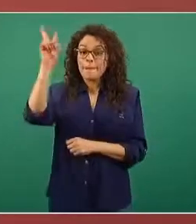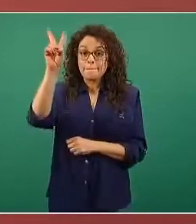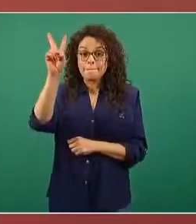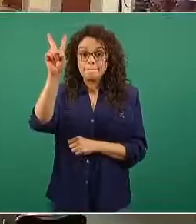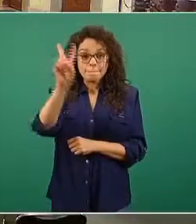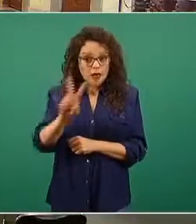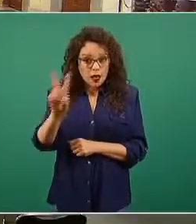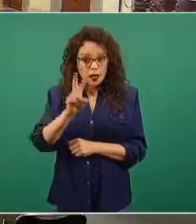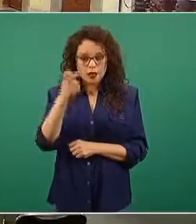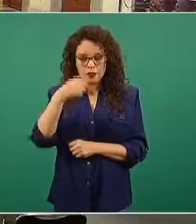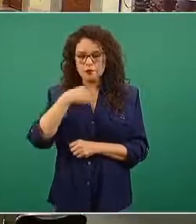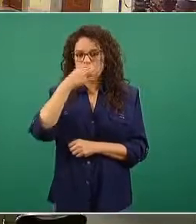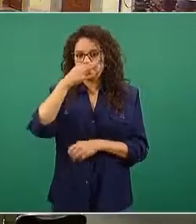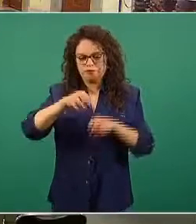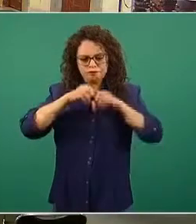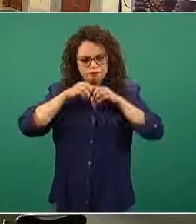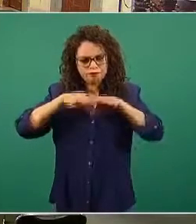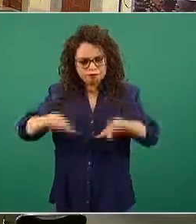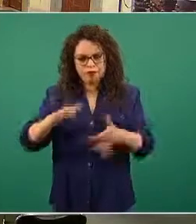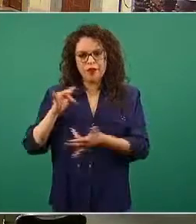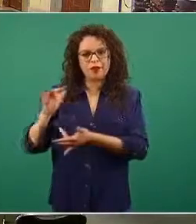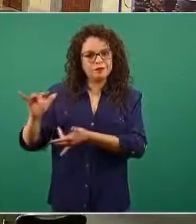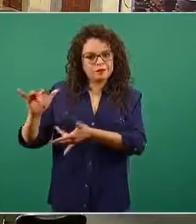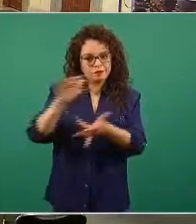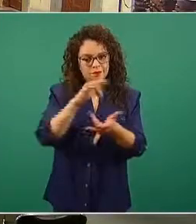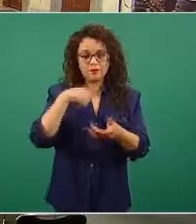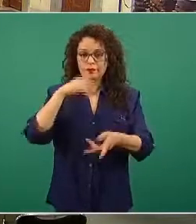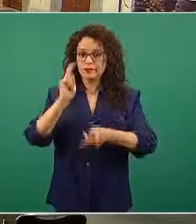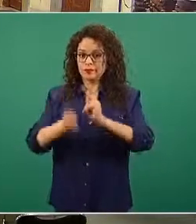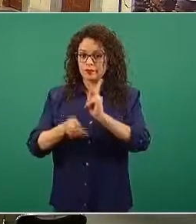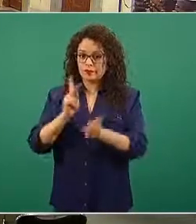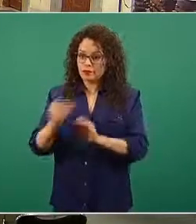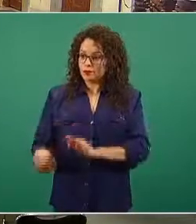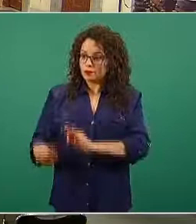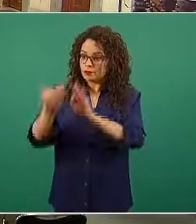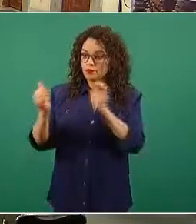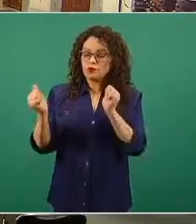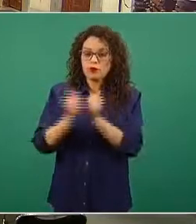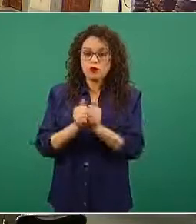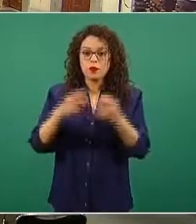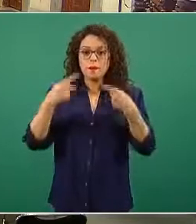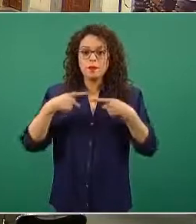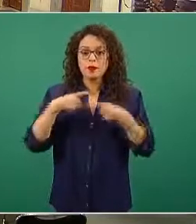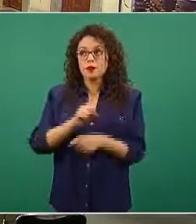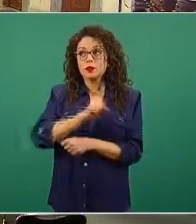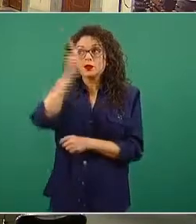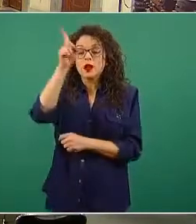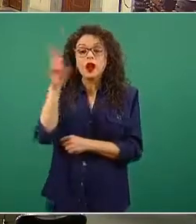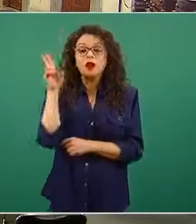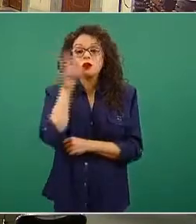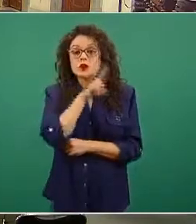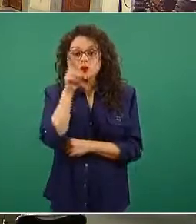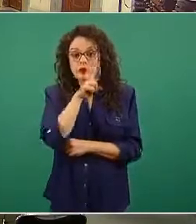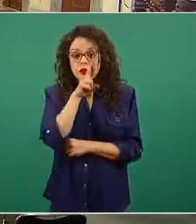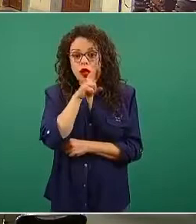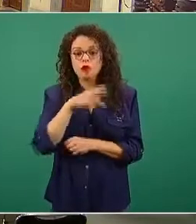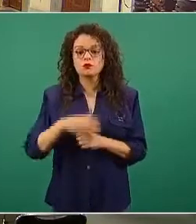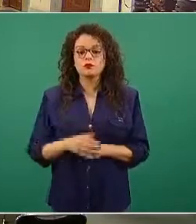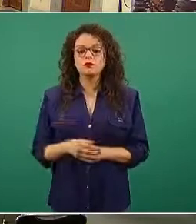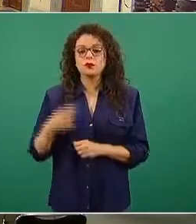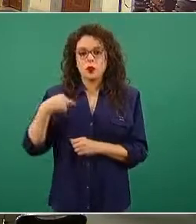por redes sociales, tuvimos una conversación directa con los funcionarios rusos y pedimos